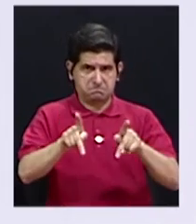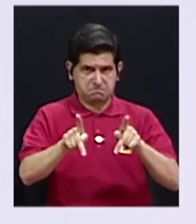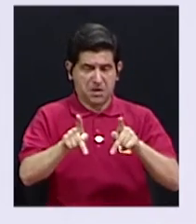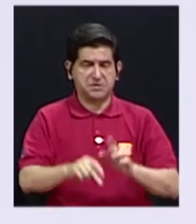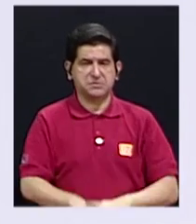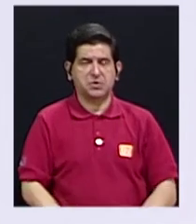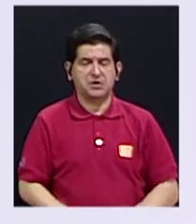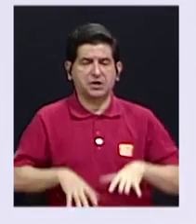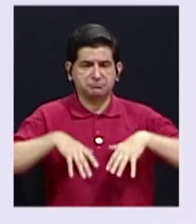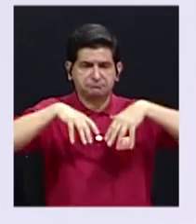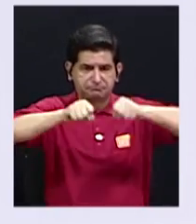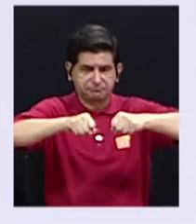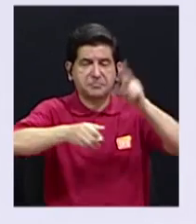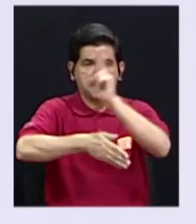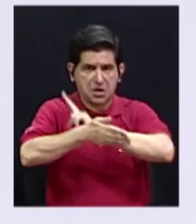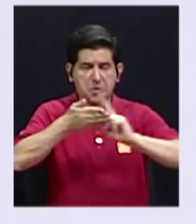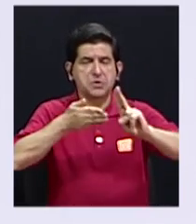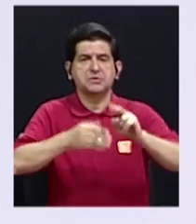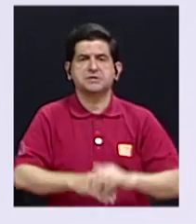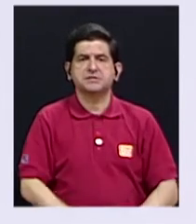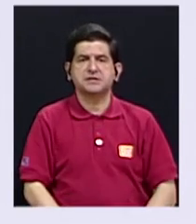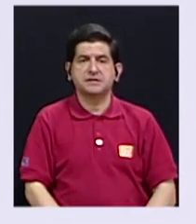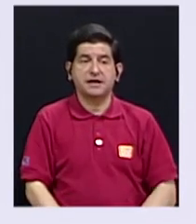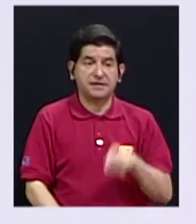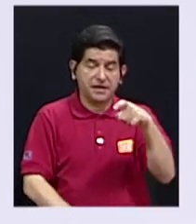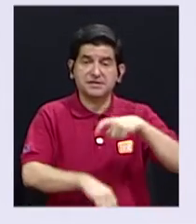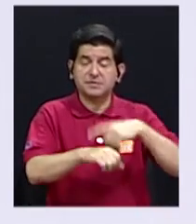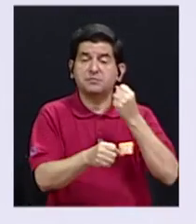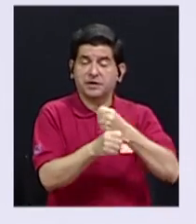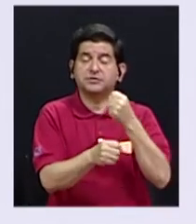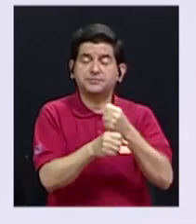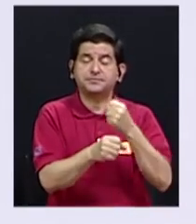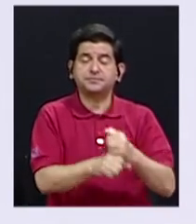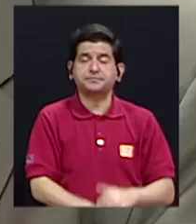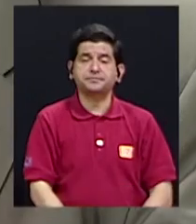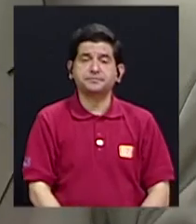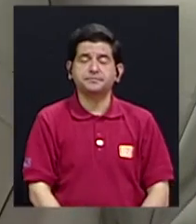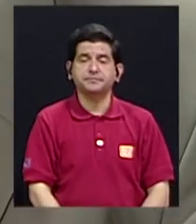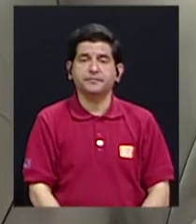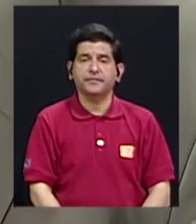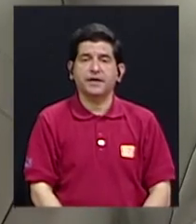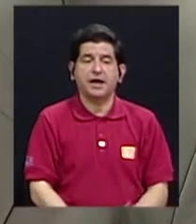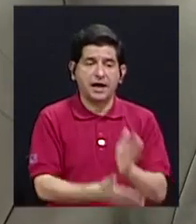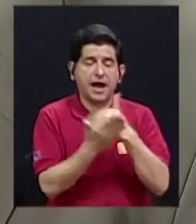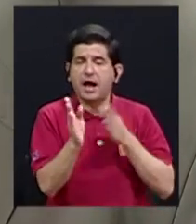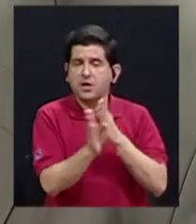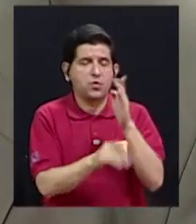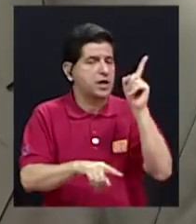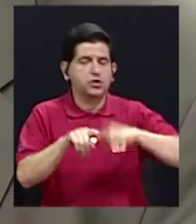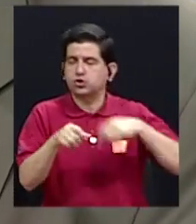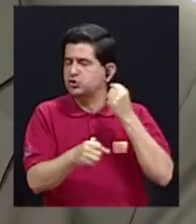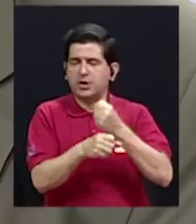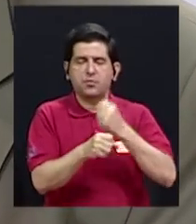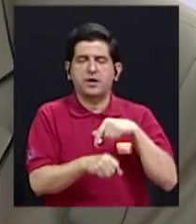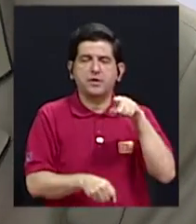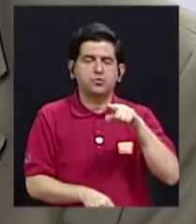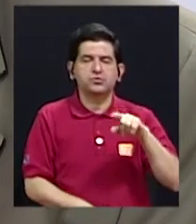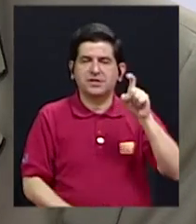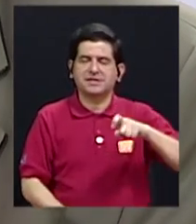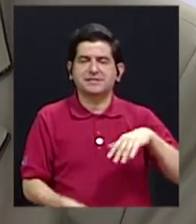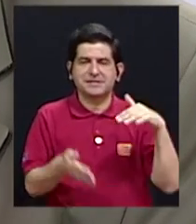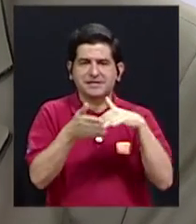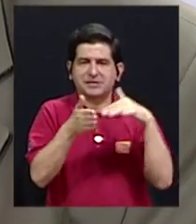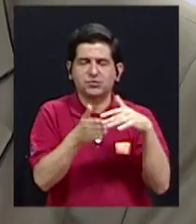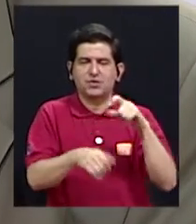las personas gradas son necesarios desde ese momento trabajaban claro hay una escalera no se puede trabajar tenemos que ser estudiante tiempo